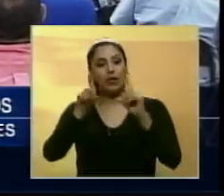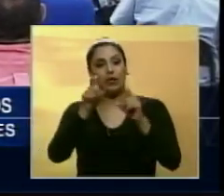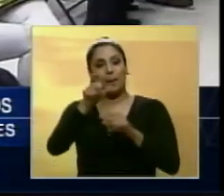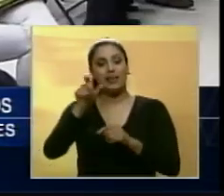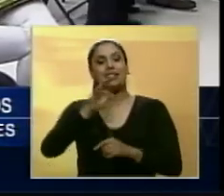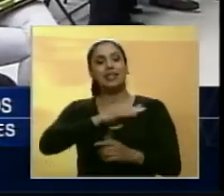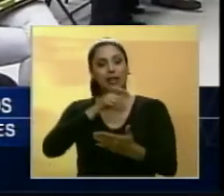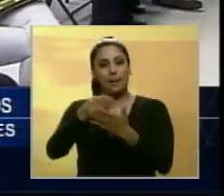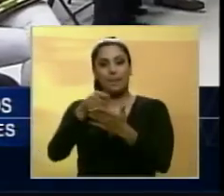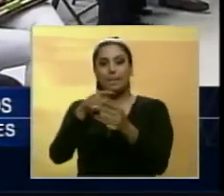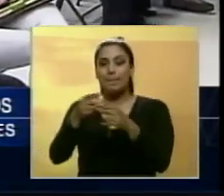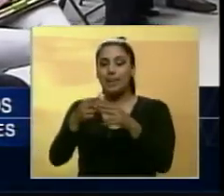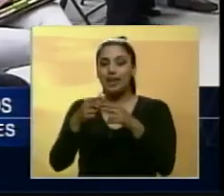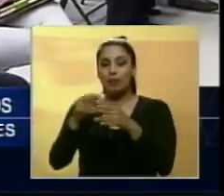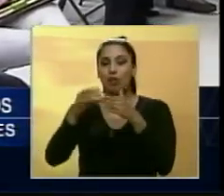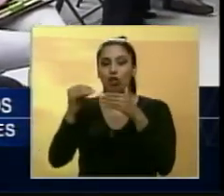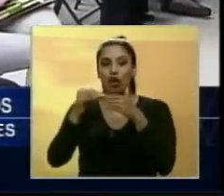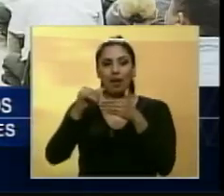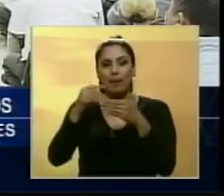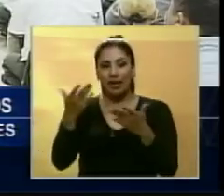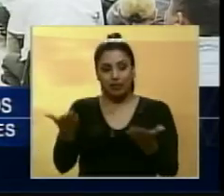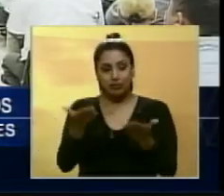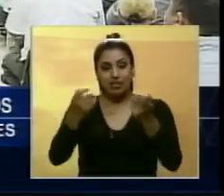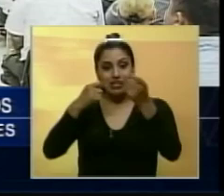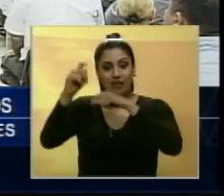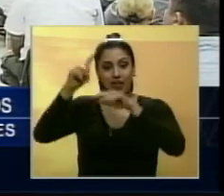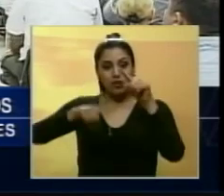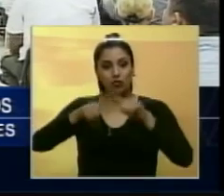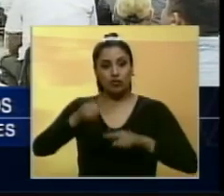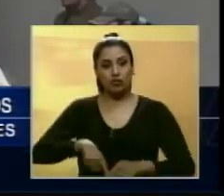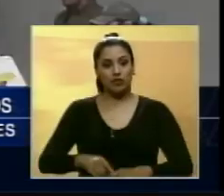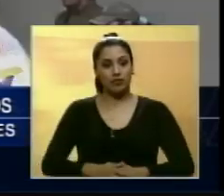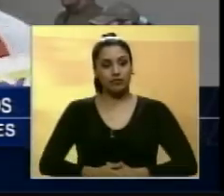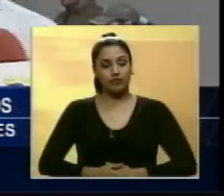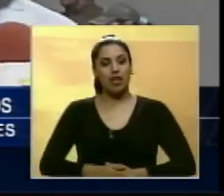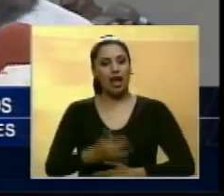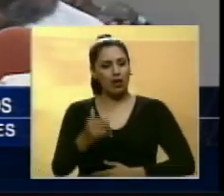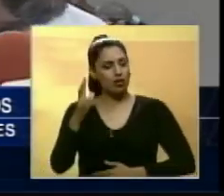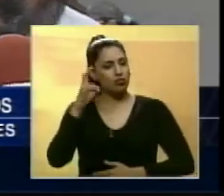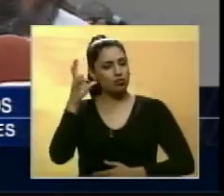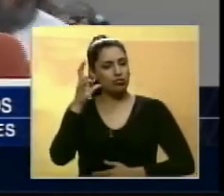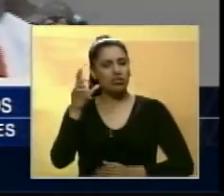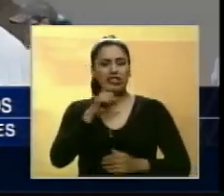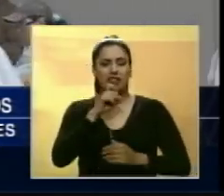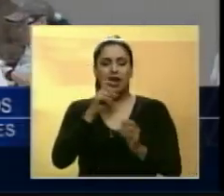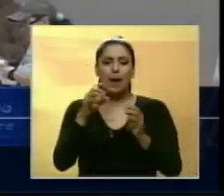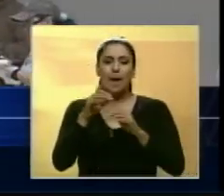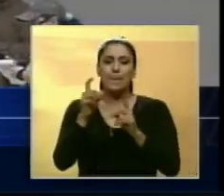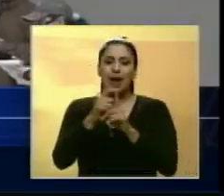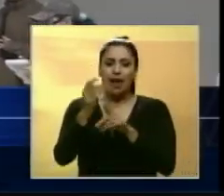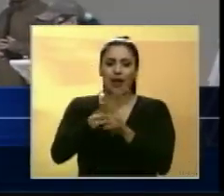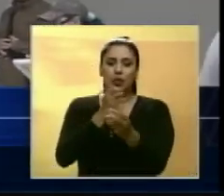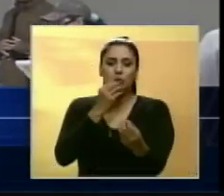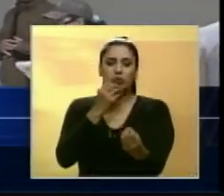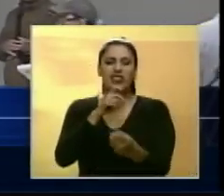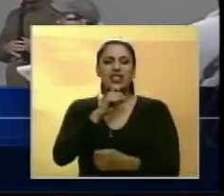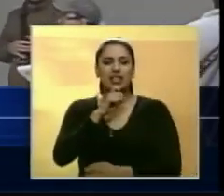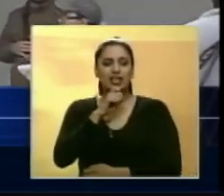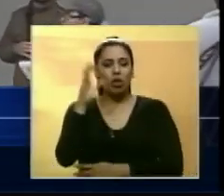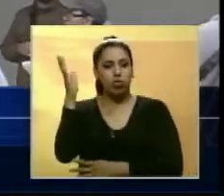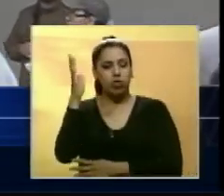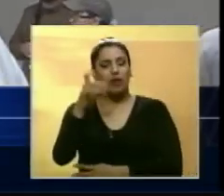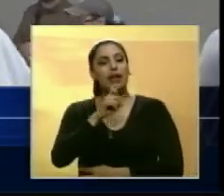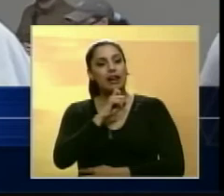empresarios recibirán créditos en dólares para incentivar las exportaciones. Escuchando las palabras del ministro,